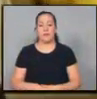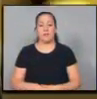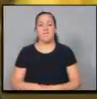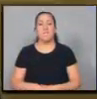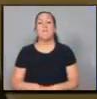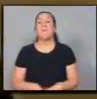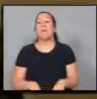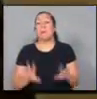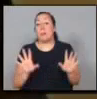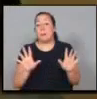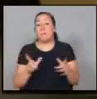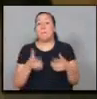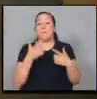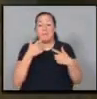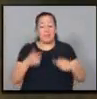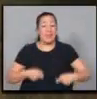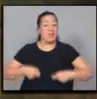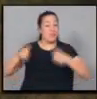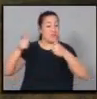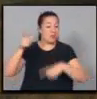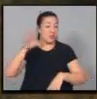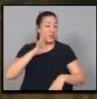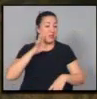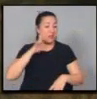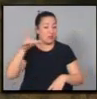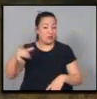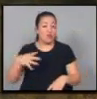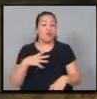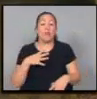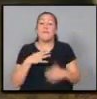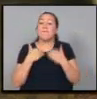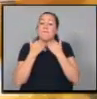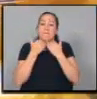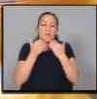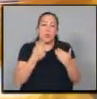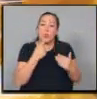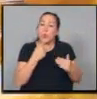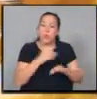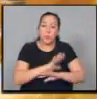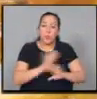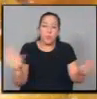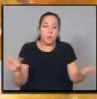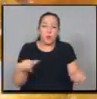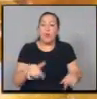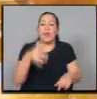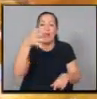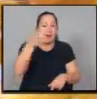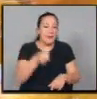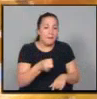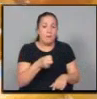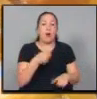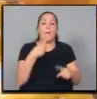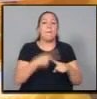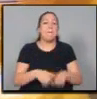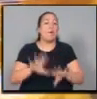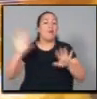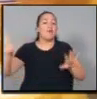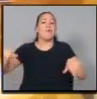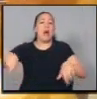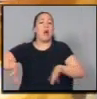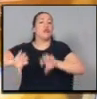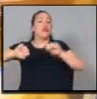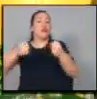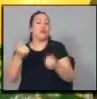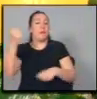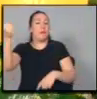Bueno, la suerte de la exportación de limones a Estados Unidos aún es incierta. Así comenzó la semana, con el limón como protagonista por el freno que aplicó Trump. Ahora en el